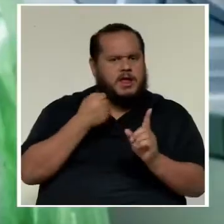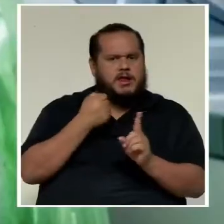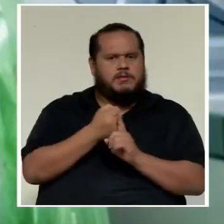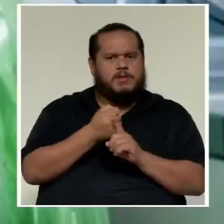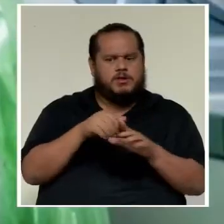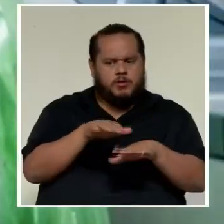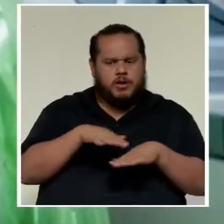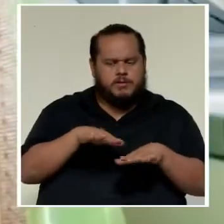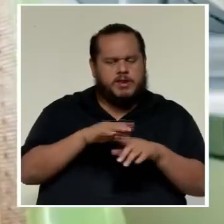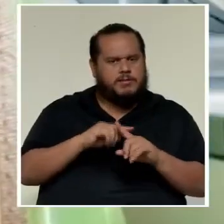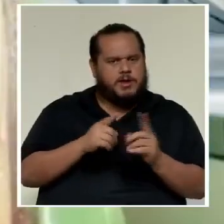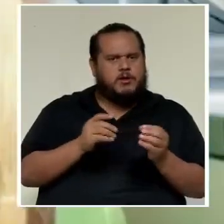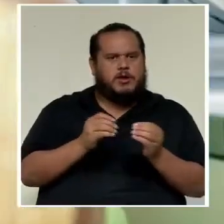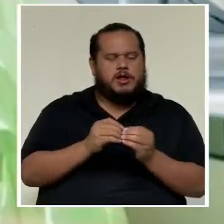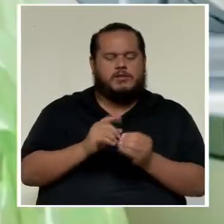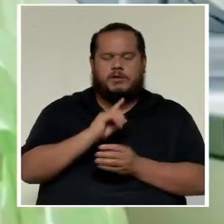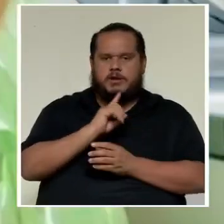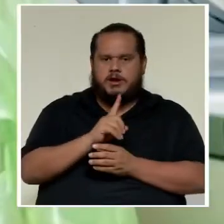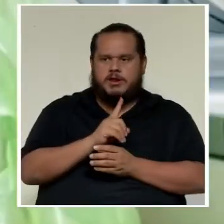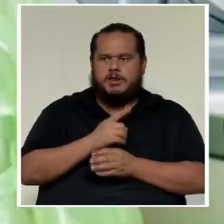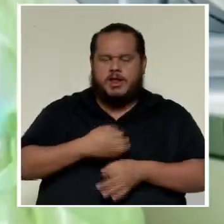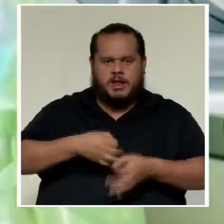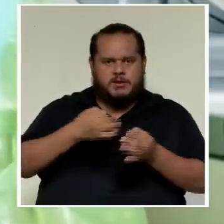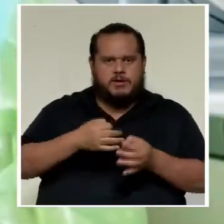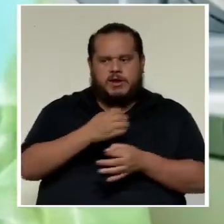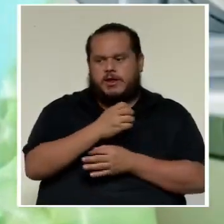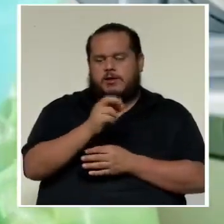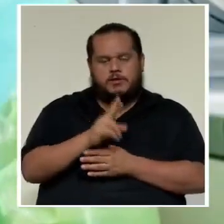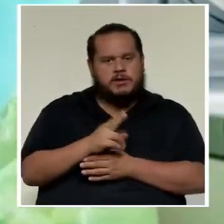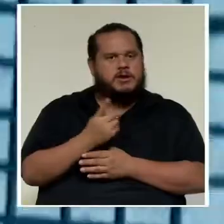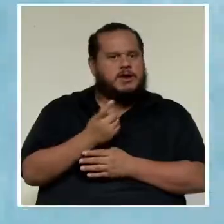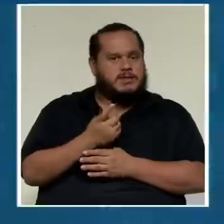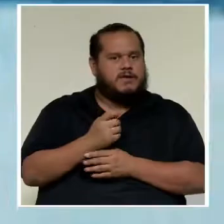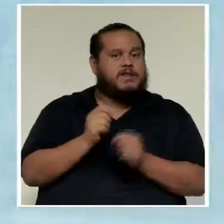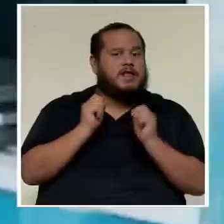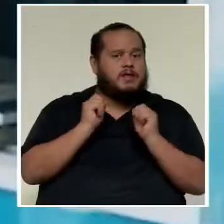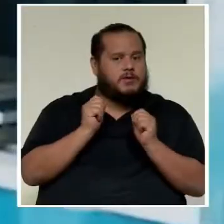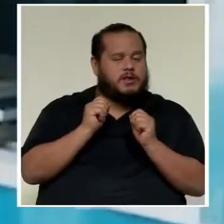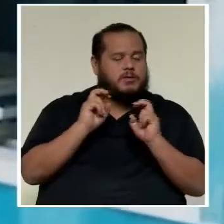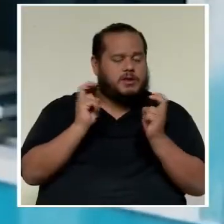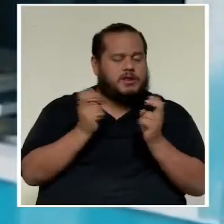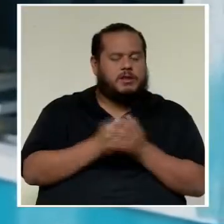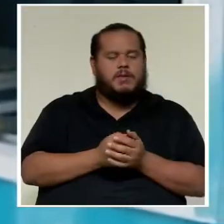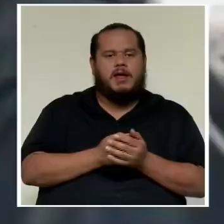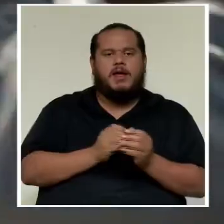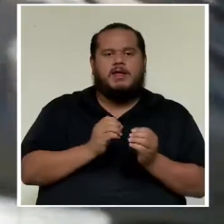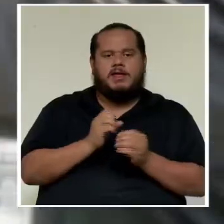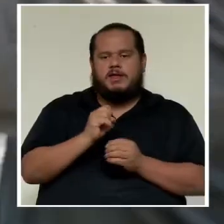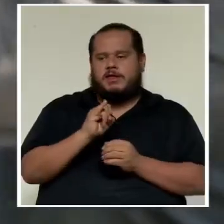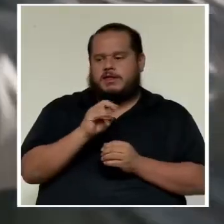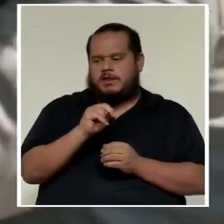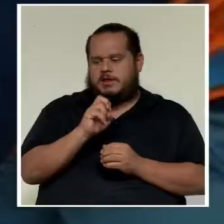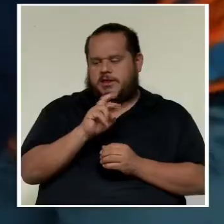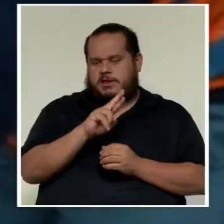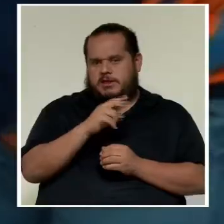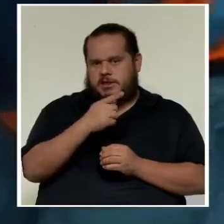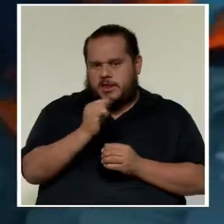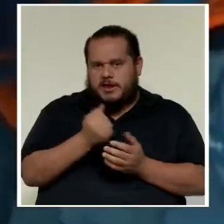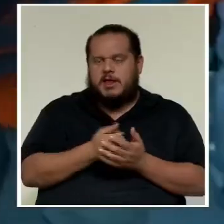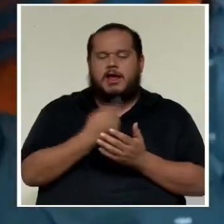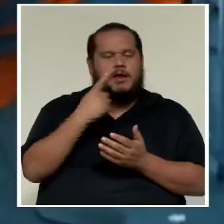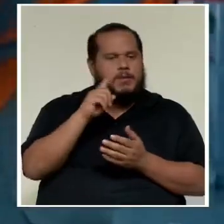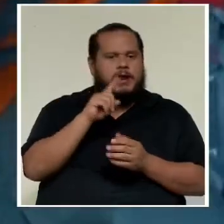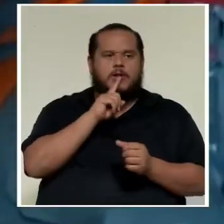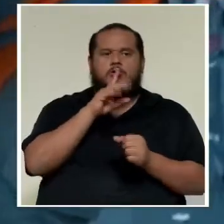Sin embargo, es más realista al afirmar que a Costa Rica le falta educación en el tema y sinergia entre los involucrados para poder